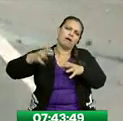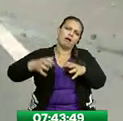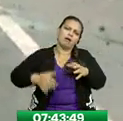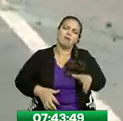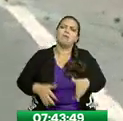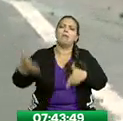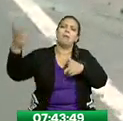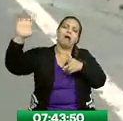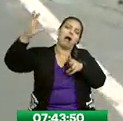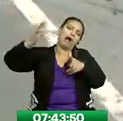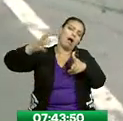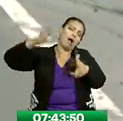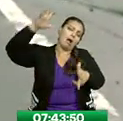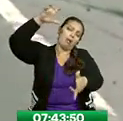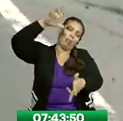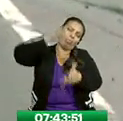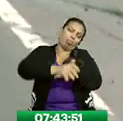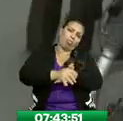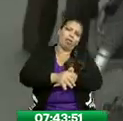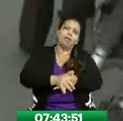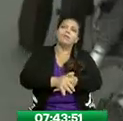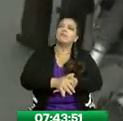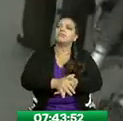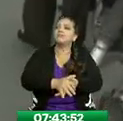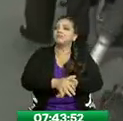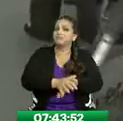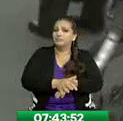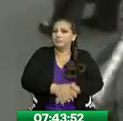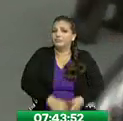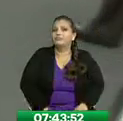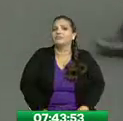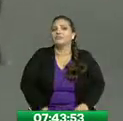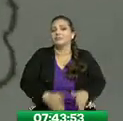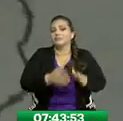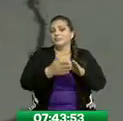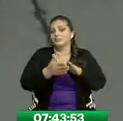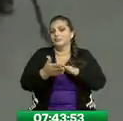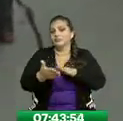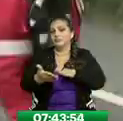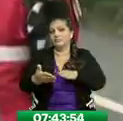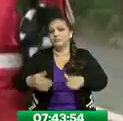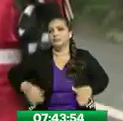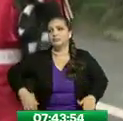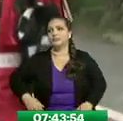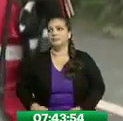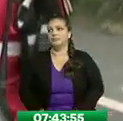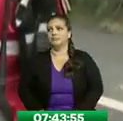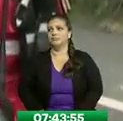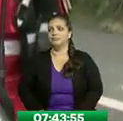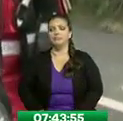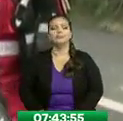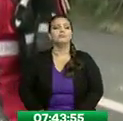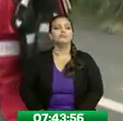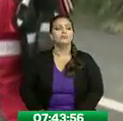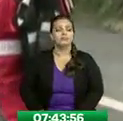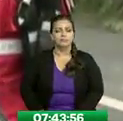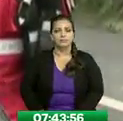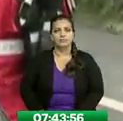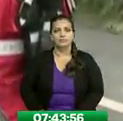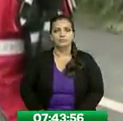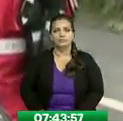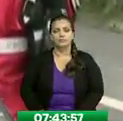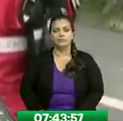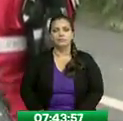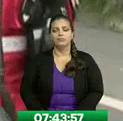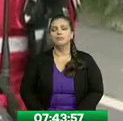enorme roca cayó de lo alto del talud y acabó con la parte delantera del carro. Se le ayudó a la evacuación, pero no estuvieron atrapados